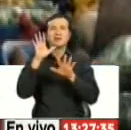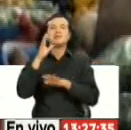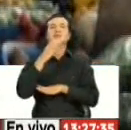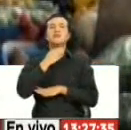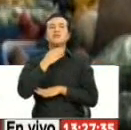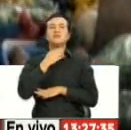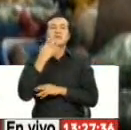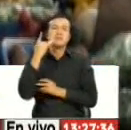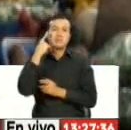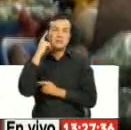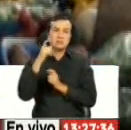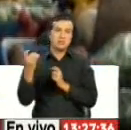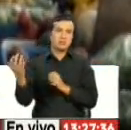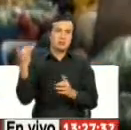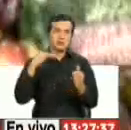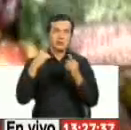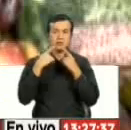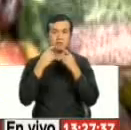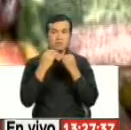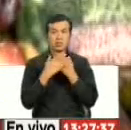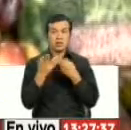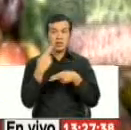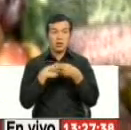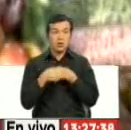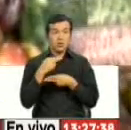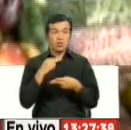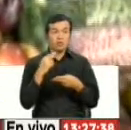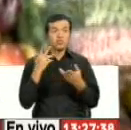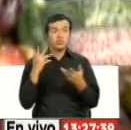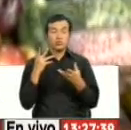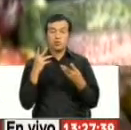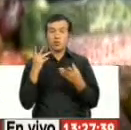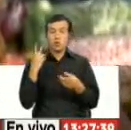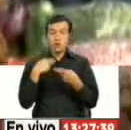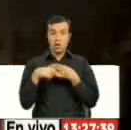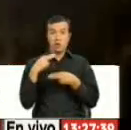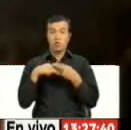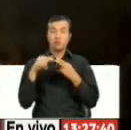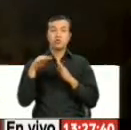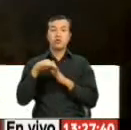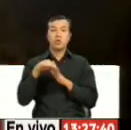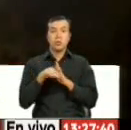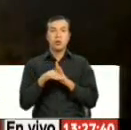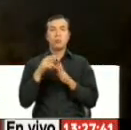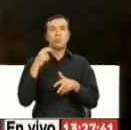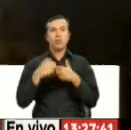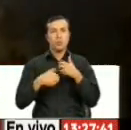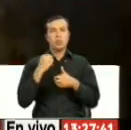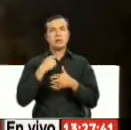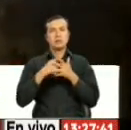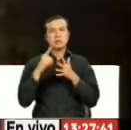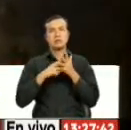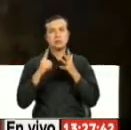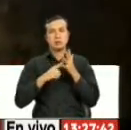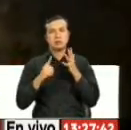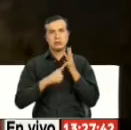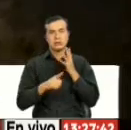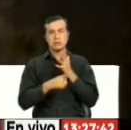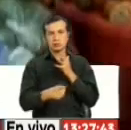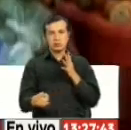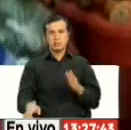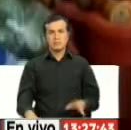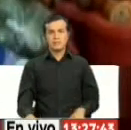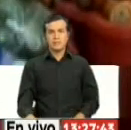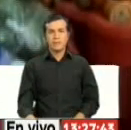espera por sus clientes señala que el negocio se redujo considerablemente luego de los problemas registrados con la minería ilegal